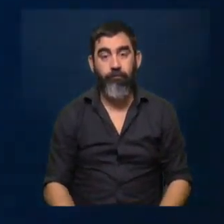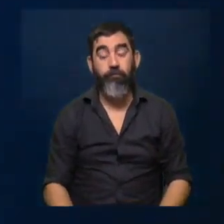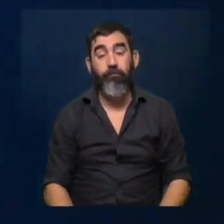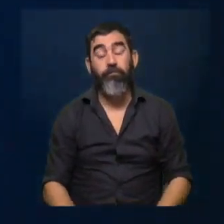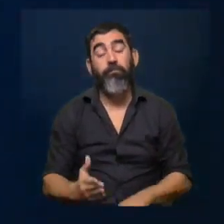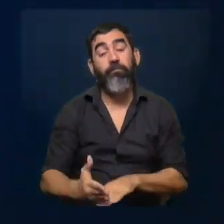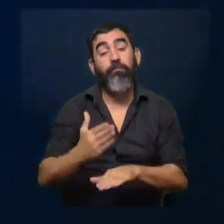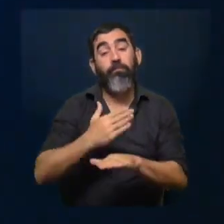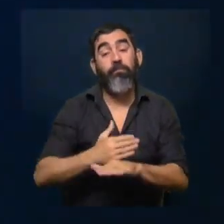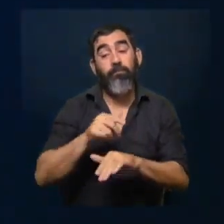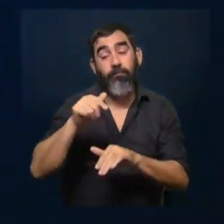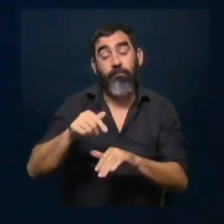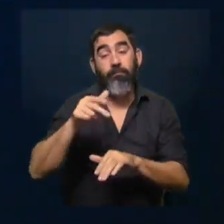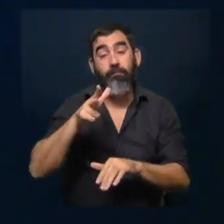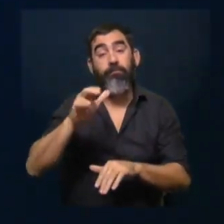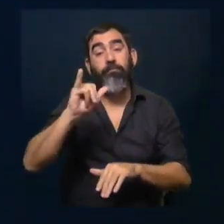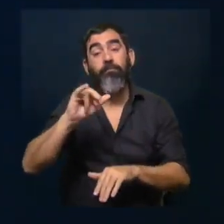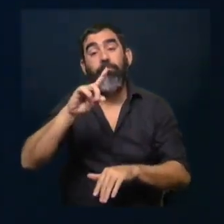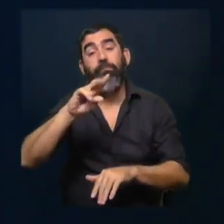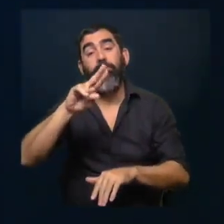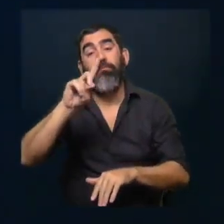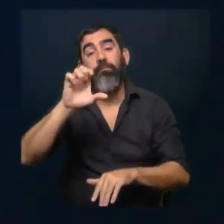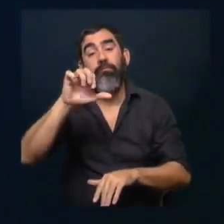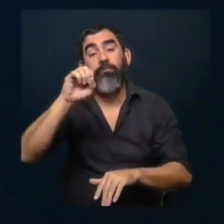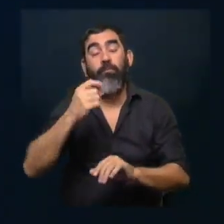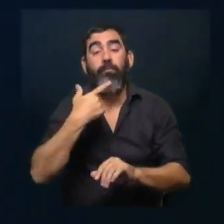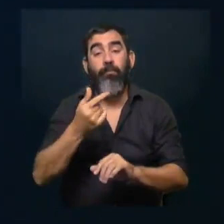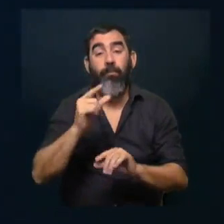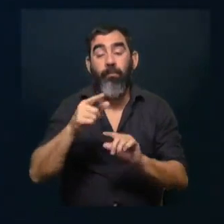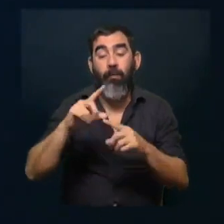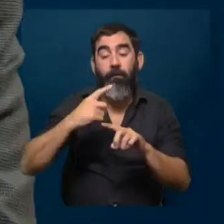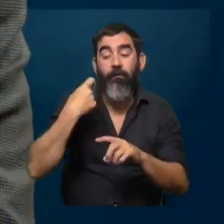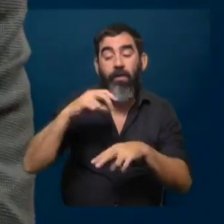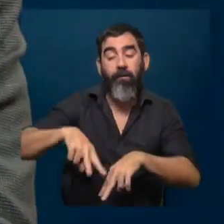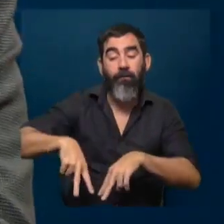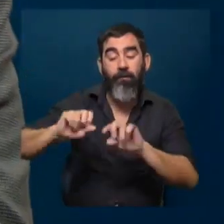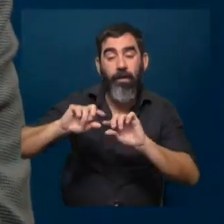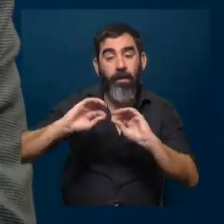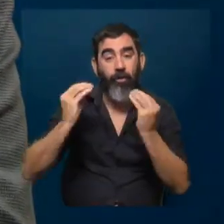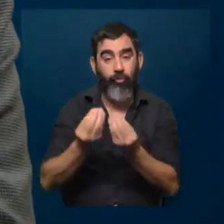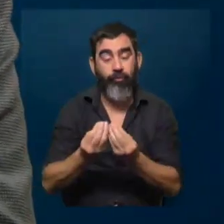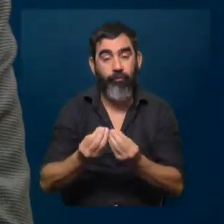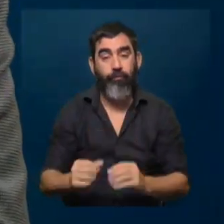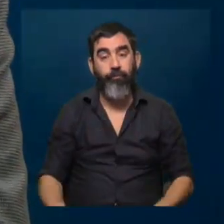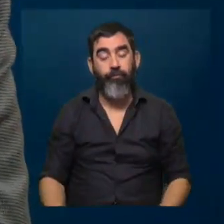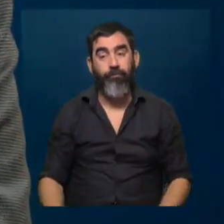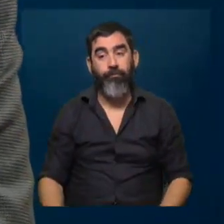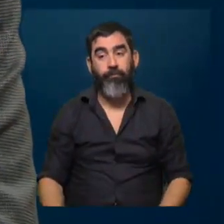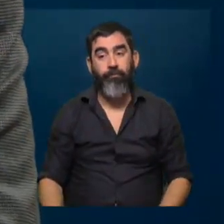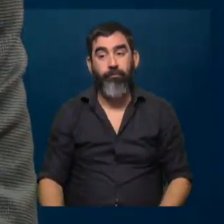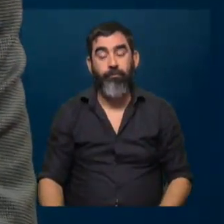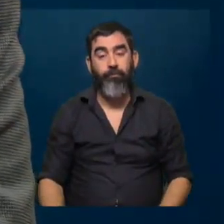que antes de dar esos pasos hace falta, redondear estas investigaciones, ¿no? Sin duda que sí, son parte de los